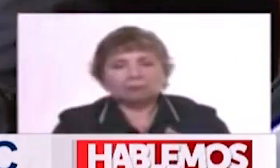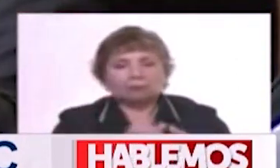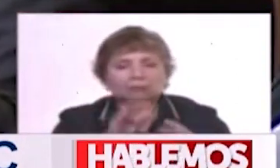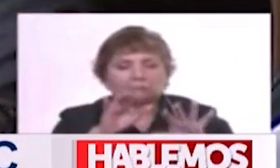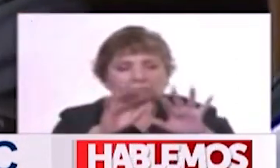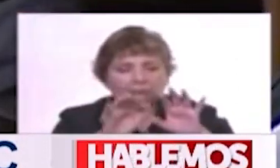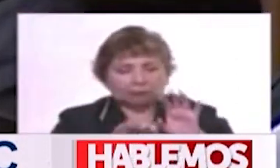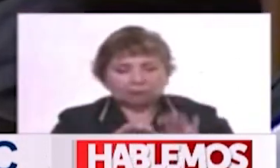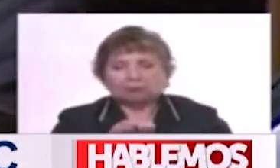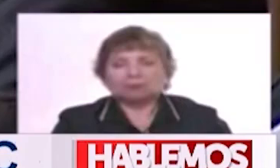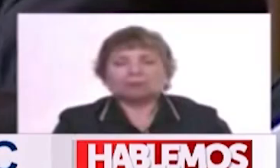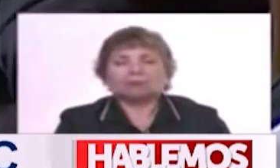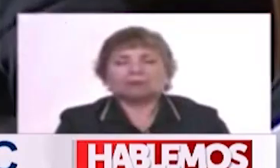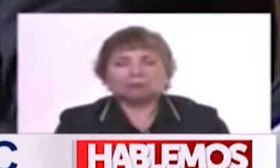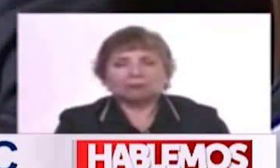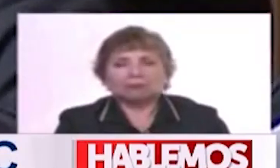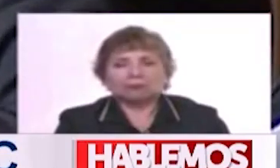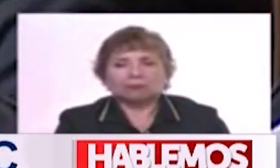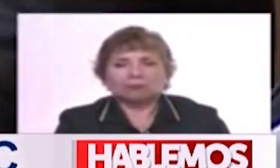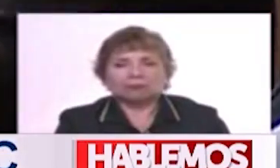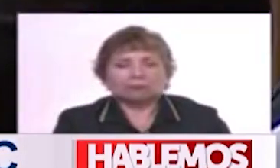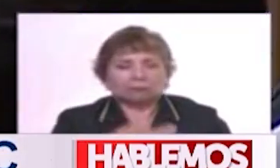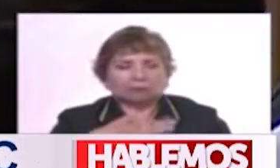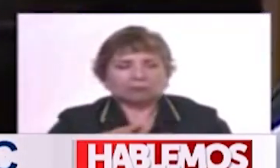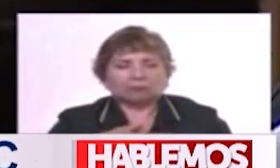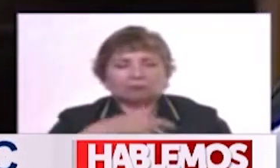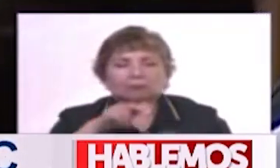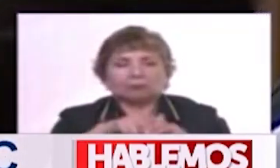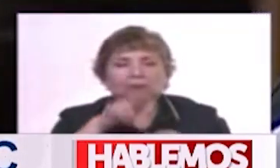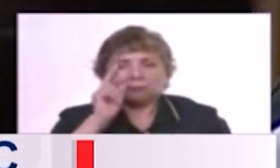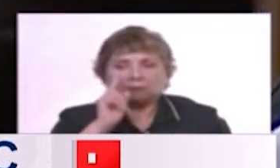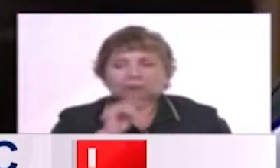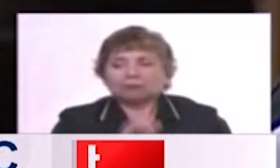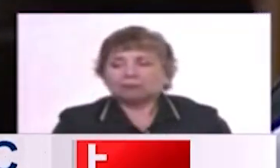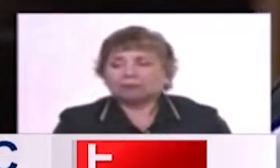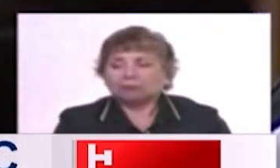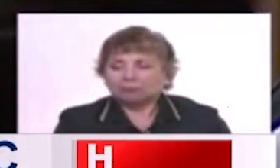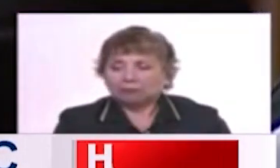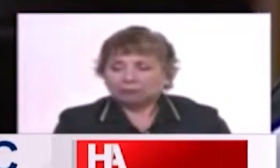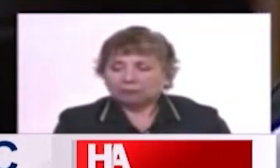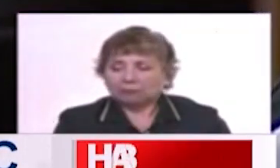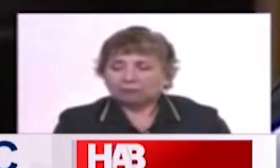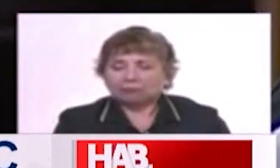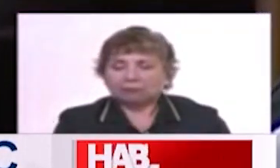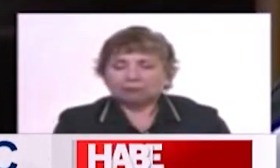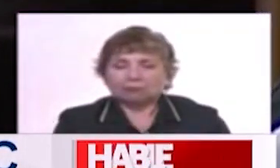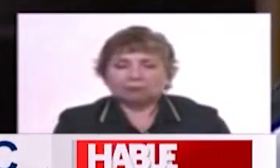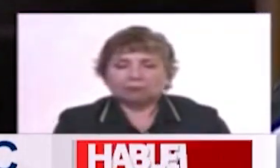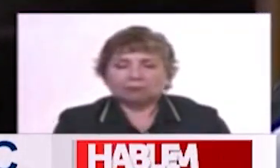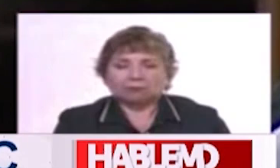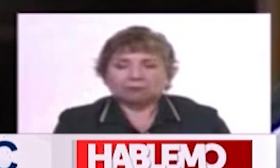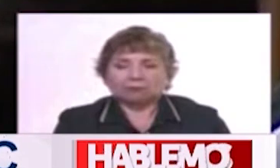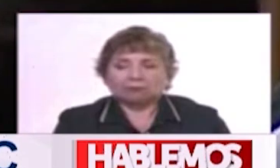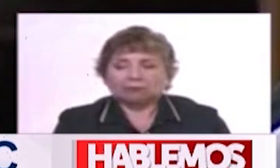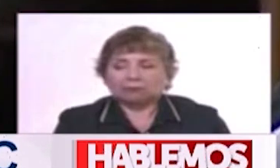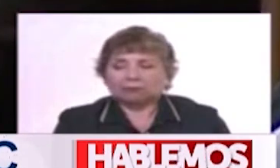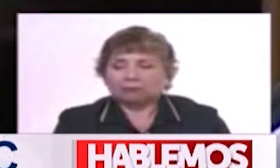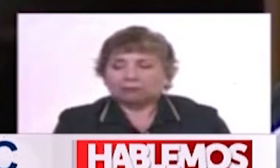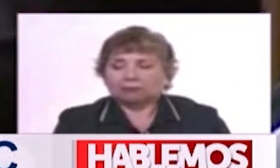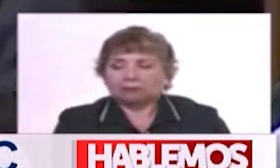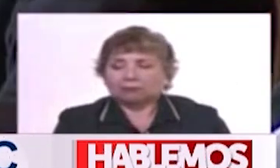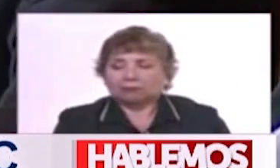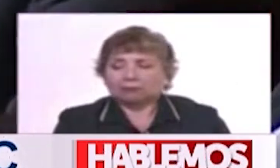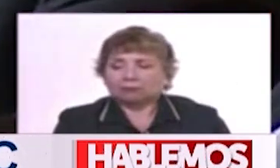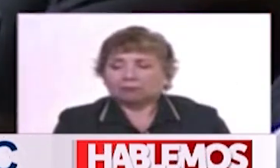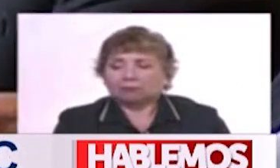marco de lo que fue el intento de golpe de Estado del expresidente Pedro Castillo. Aquí se encuentran presentes los